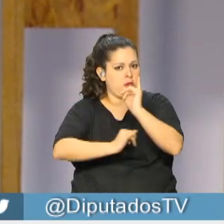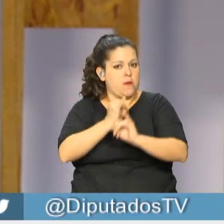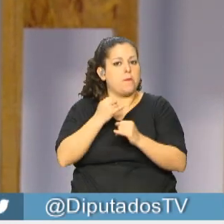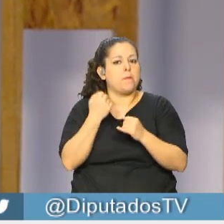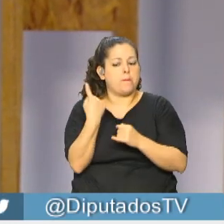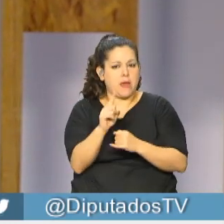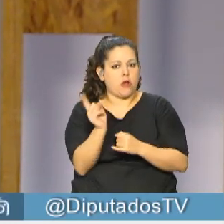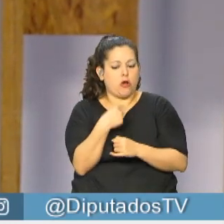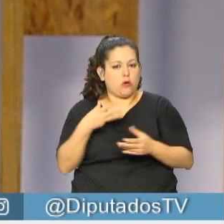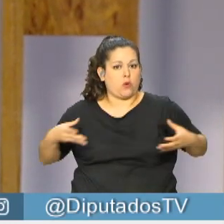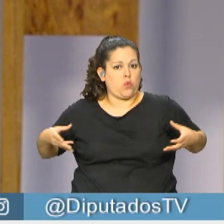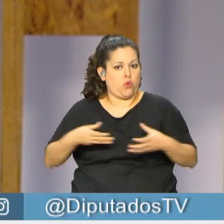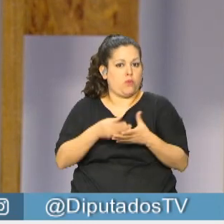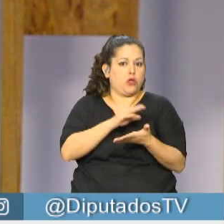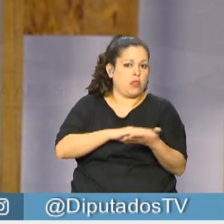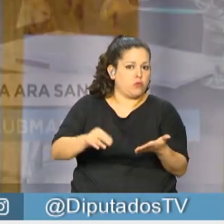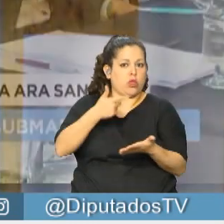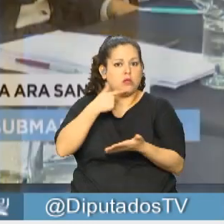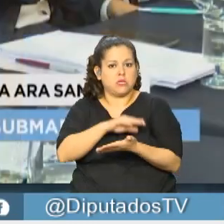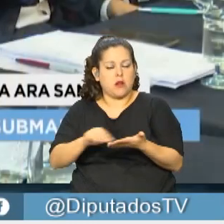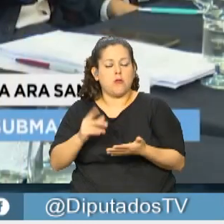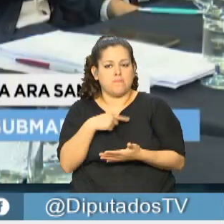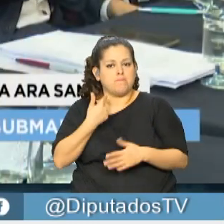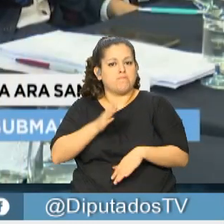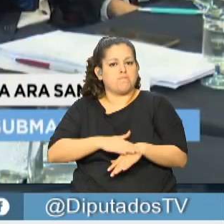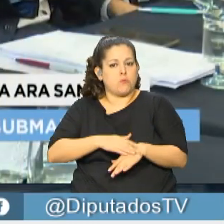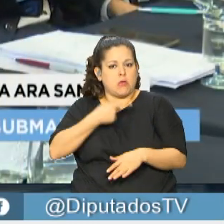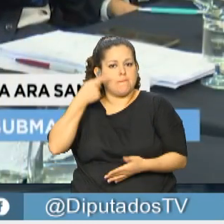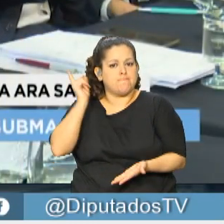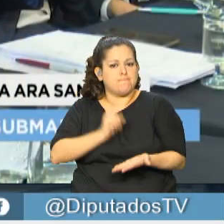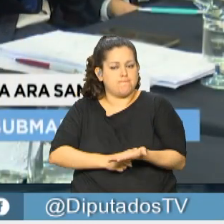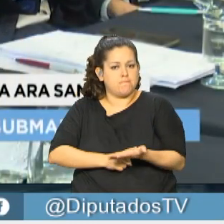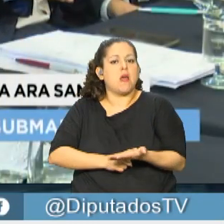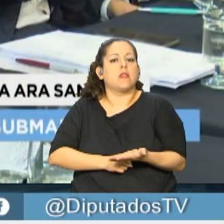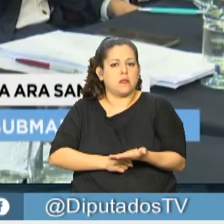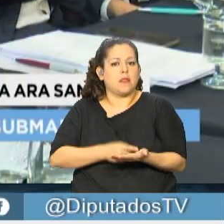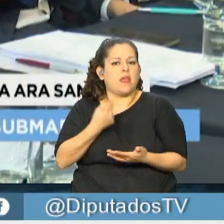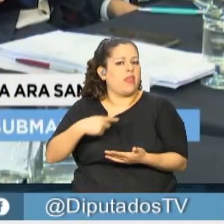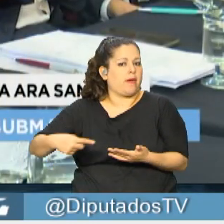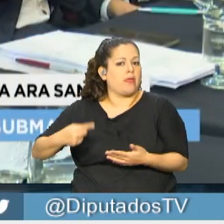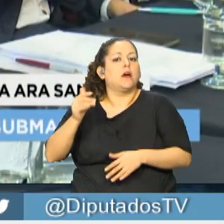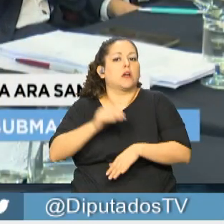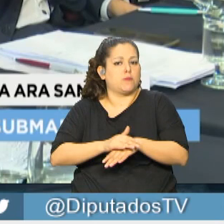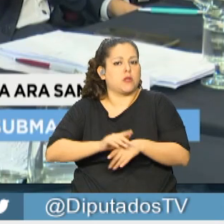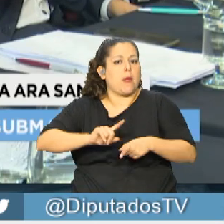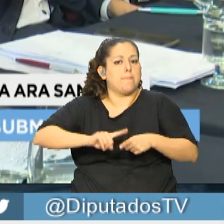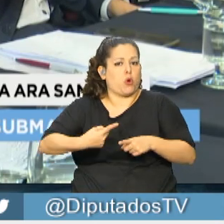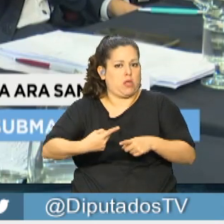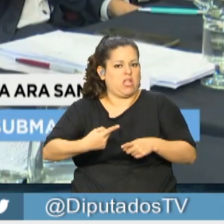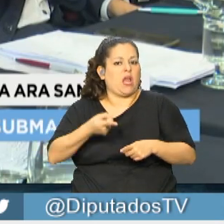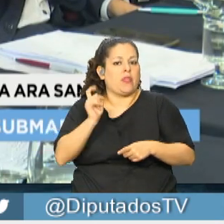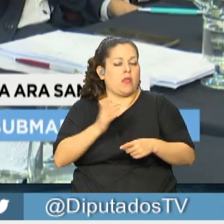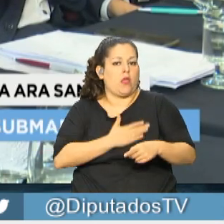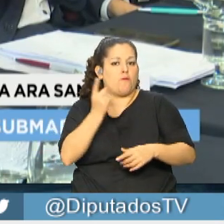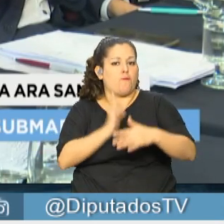de legisladores a dictaminar responsabilidades políticas a funcionarios de primera línea de